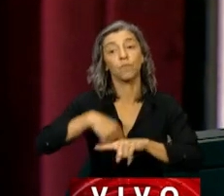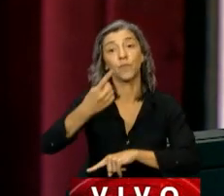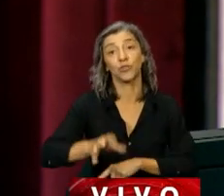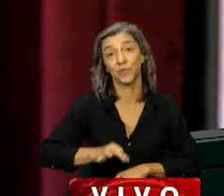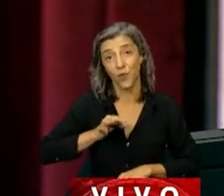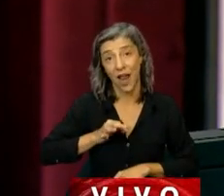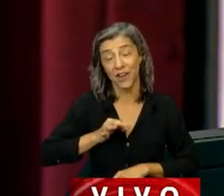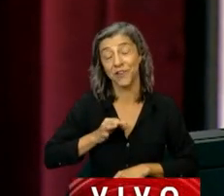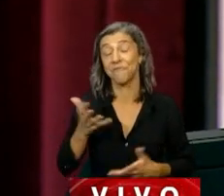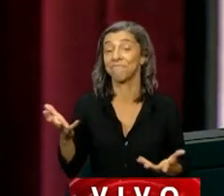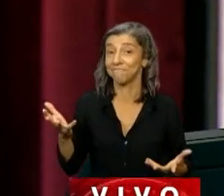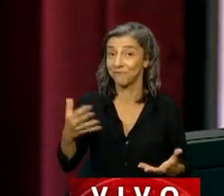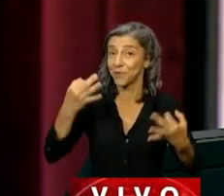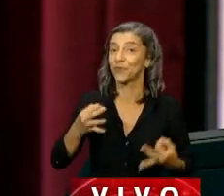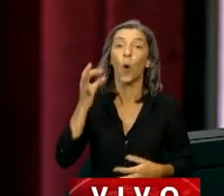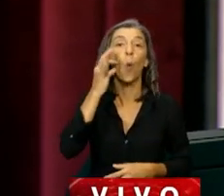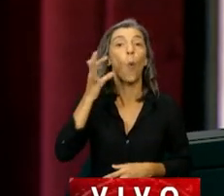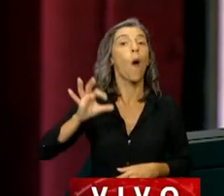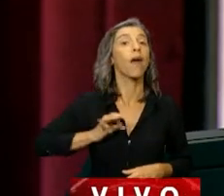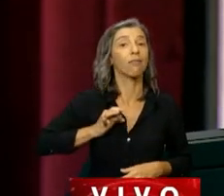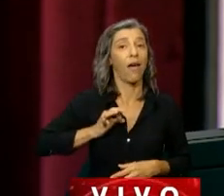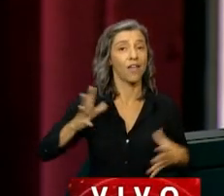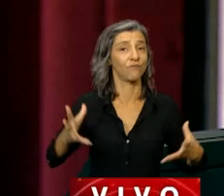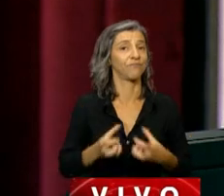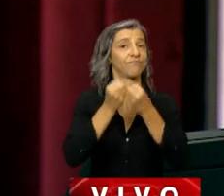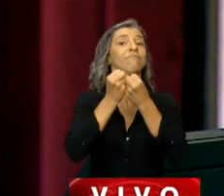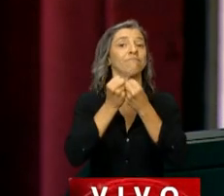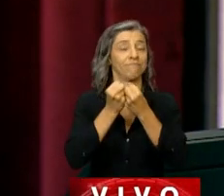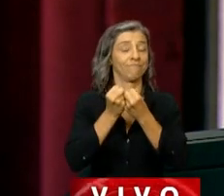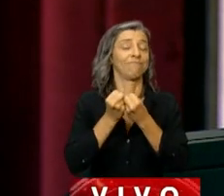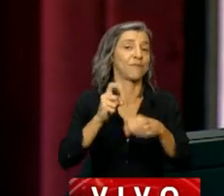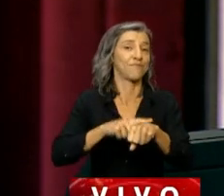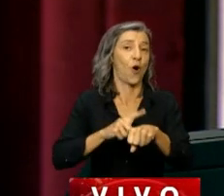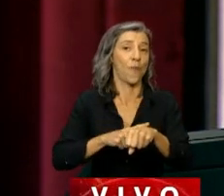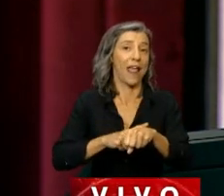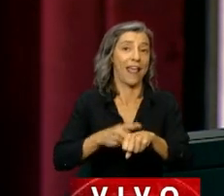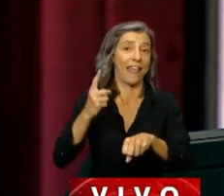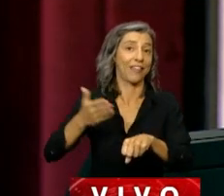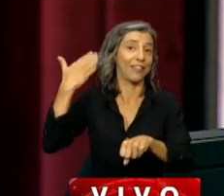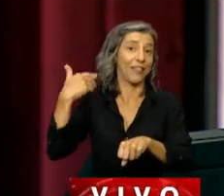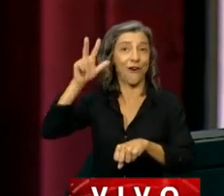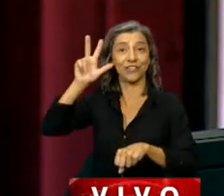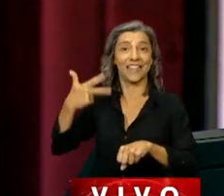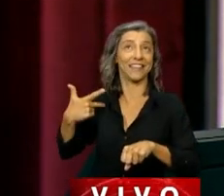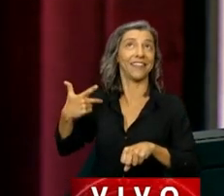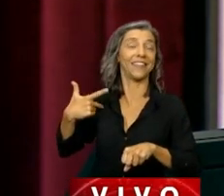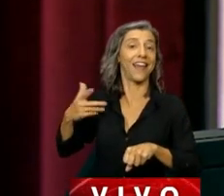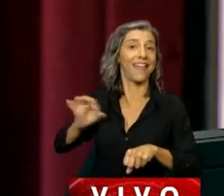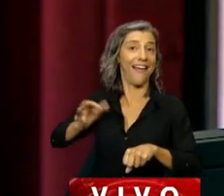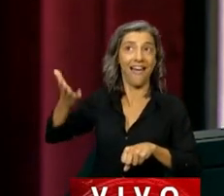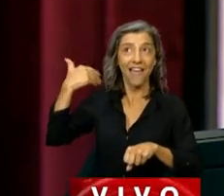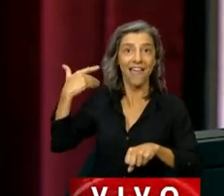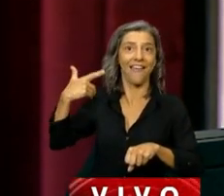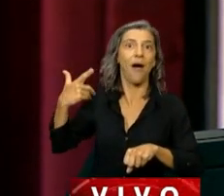¿no?, 40 años de la recuperación democrática en la Argentina. Espero que con